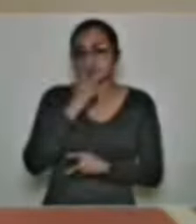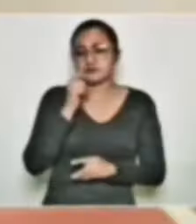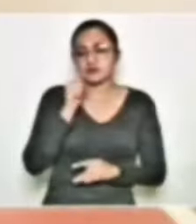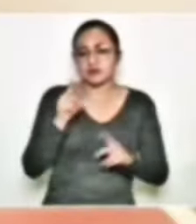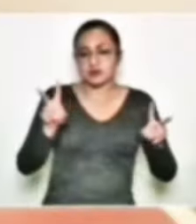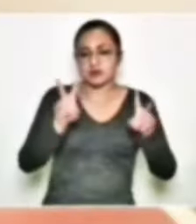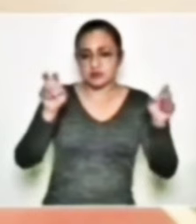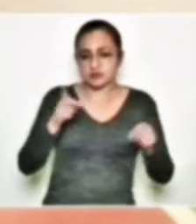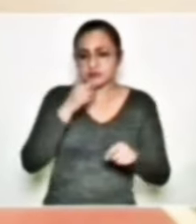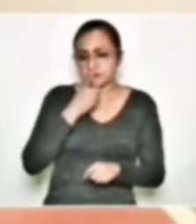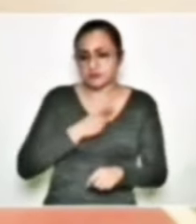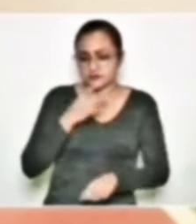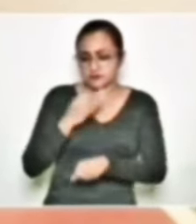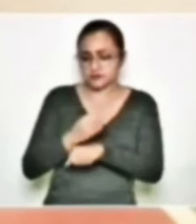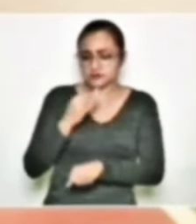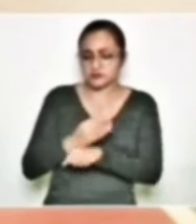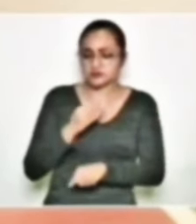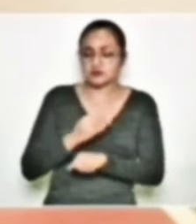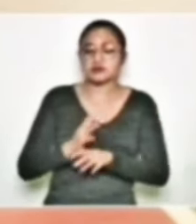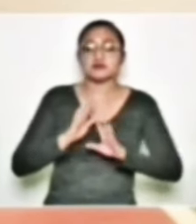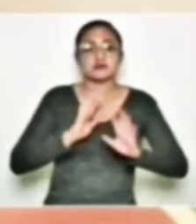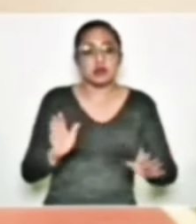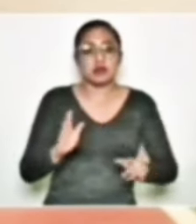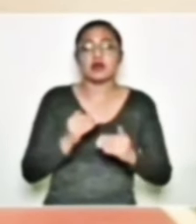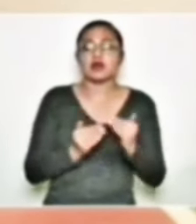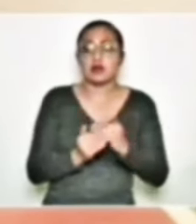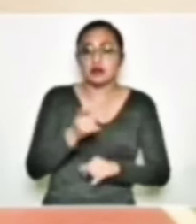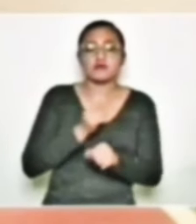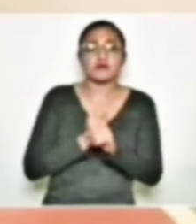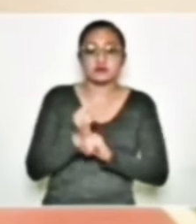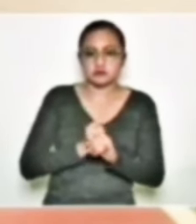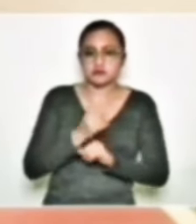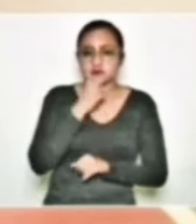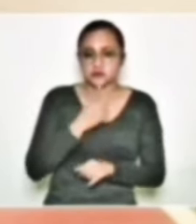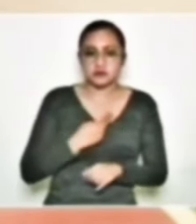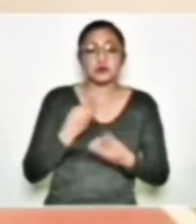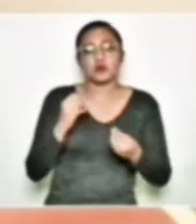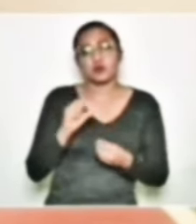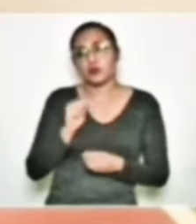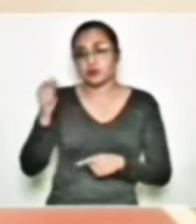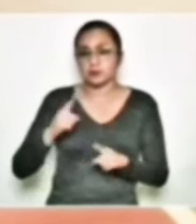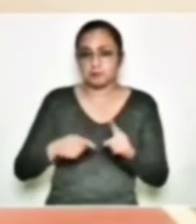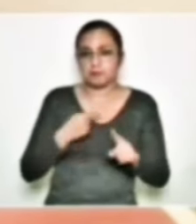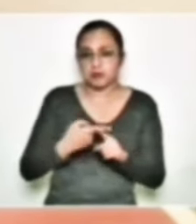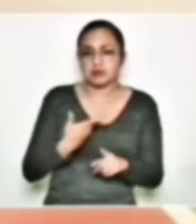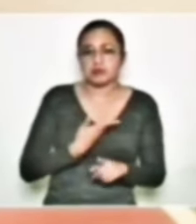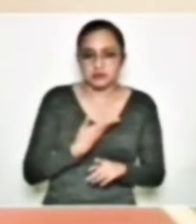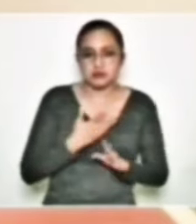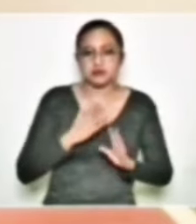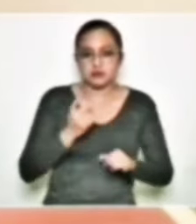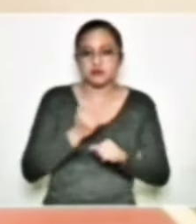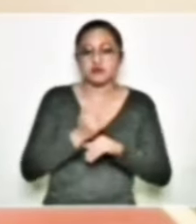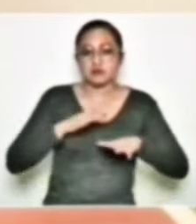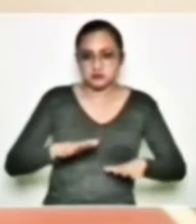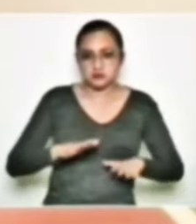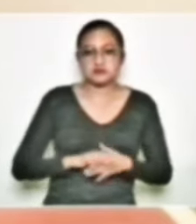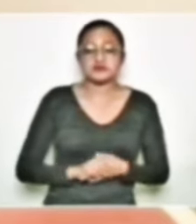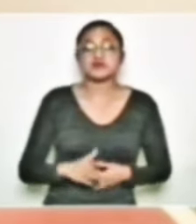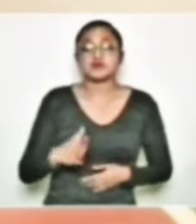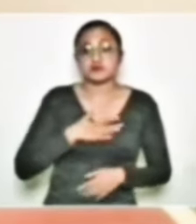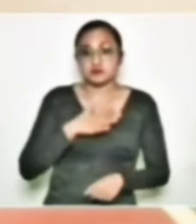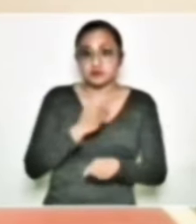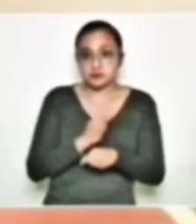Ese tema que mencionas ya está en proceso de investigación y muchos más detalles. No puedo